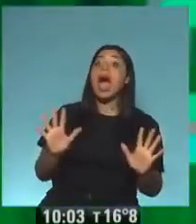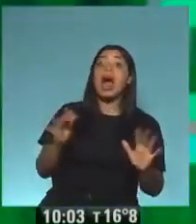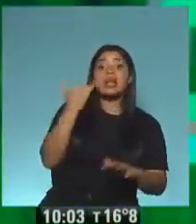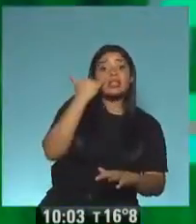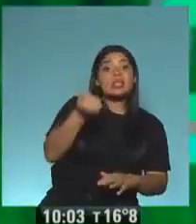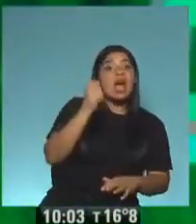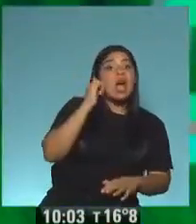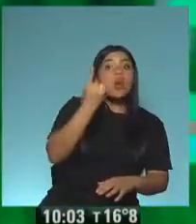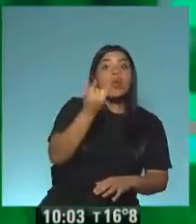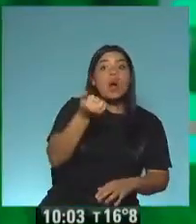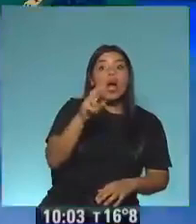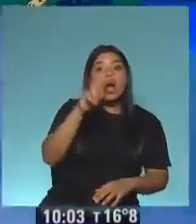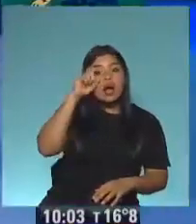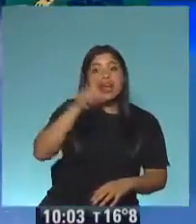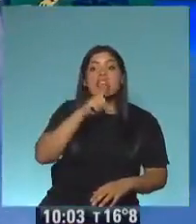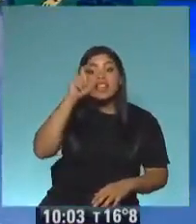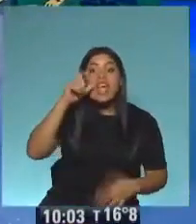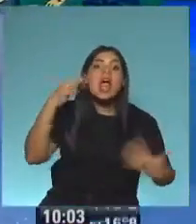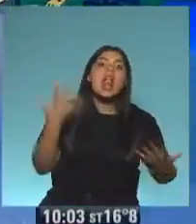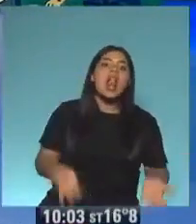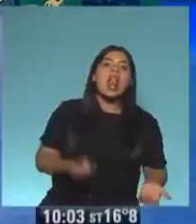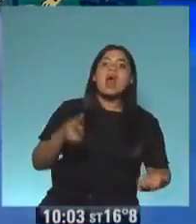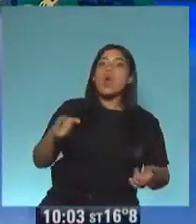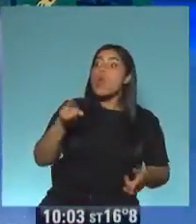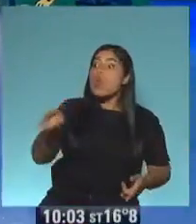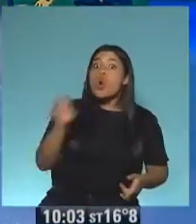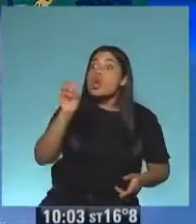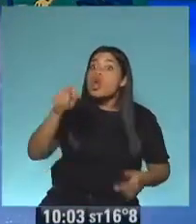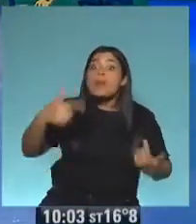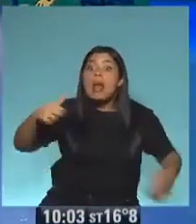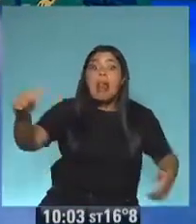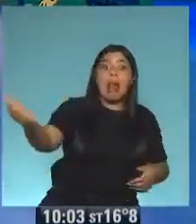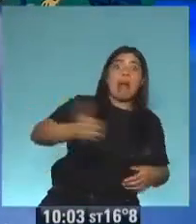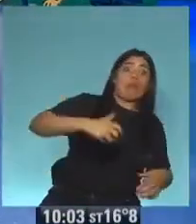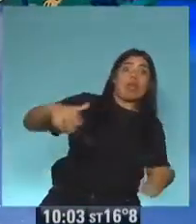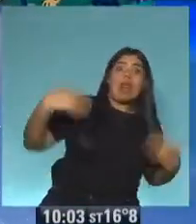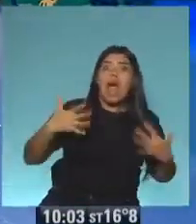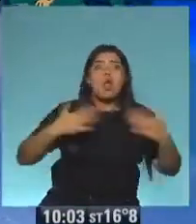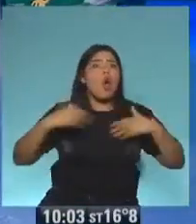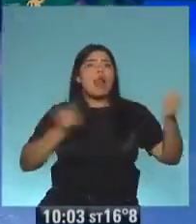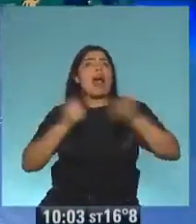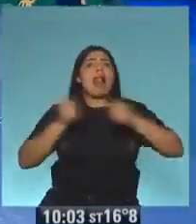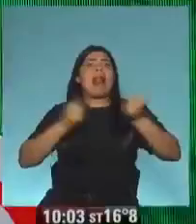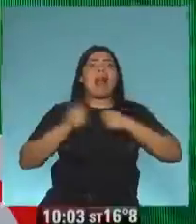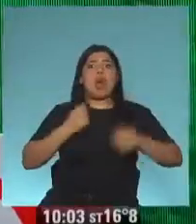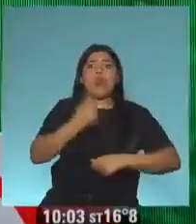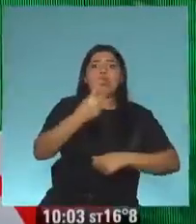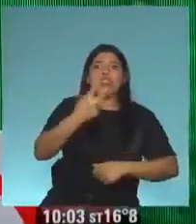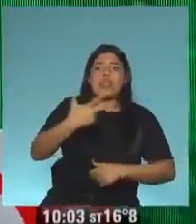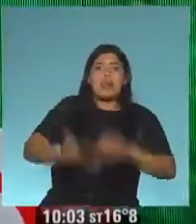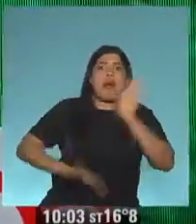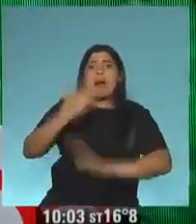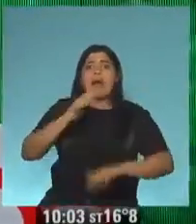yaguareté. Es el yaguareté. Si lo nombras bien, el yaguareté. Por eso está viniendo. Ay, ¡Vamos, corremos!